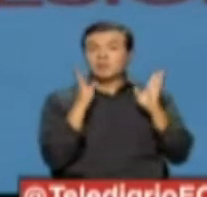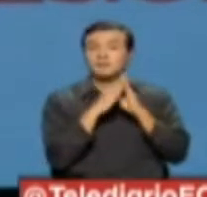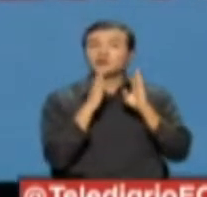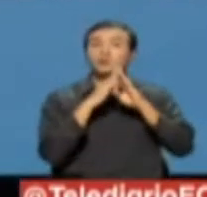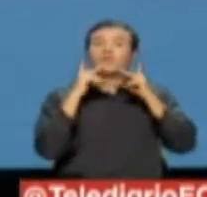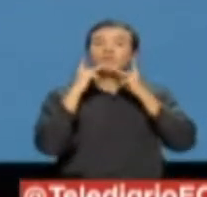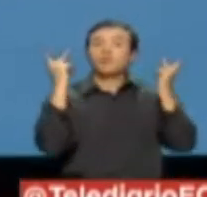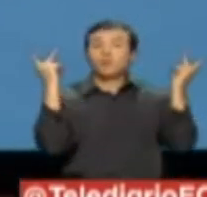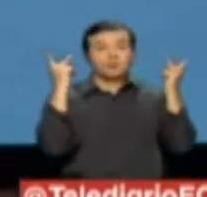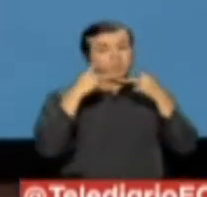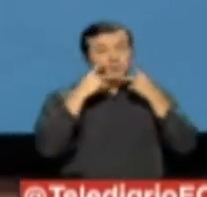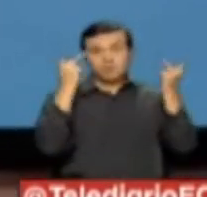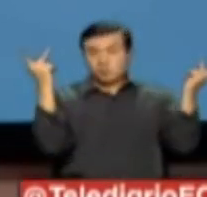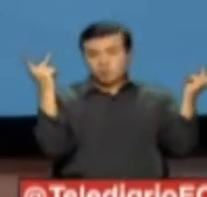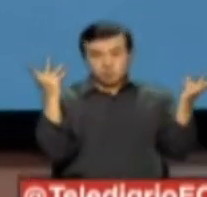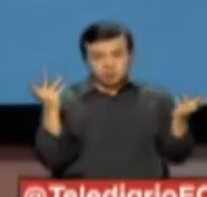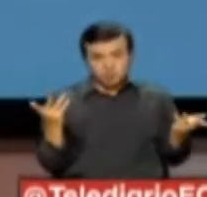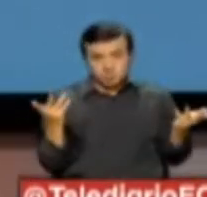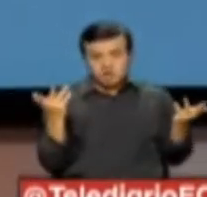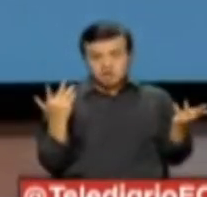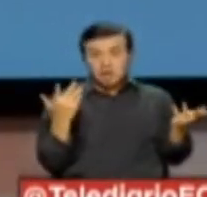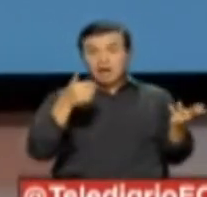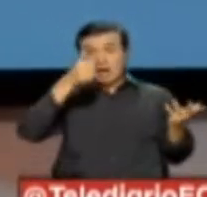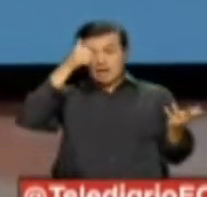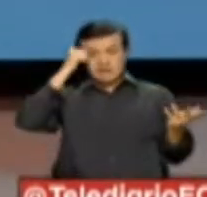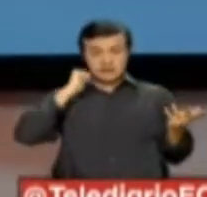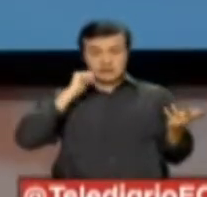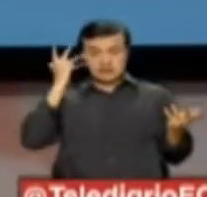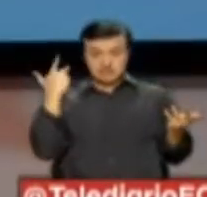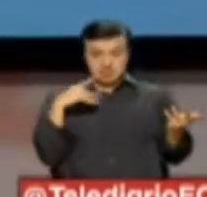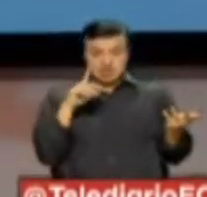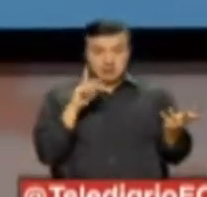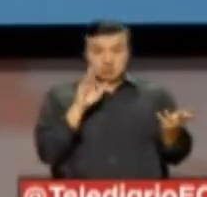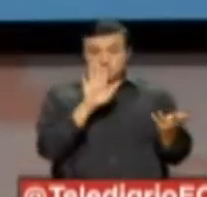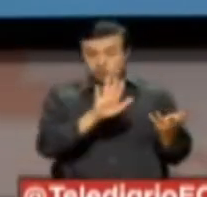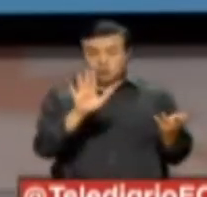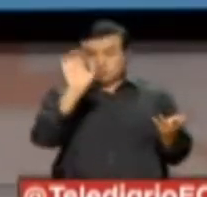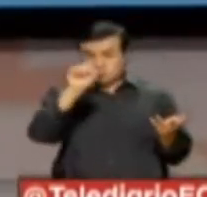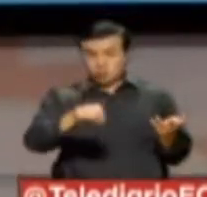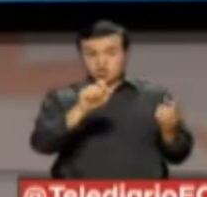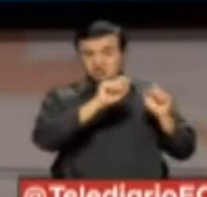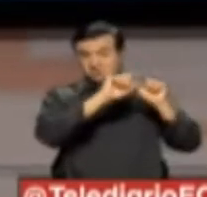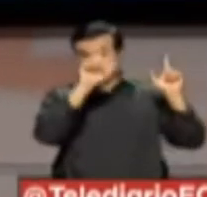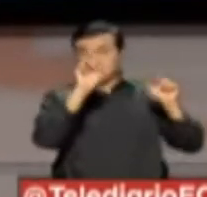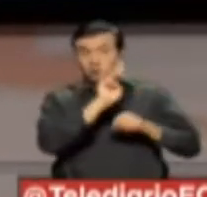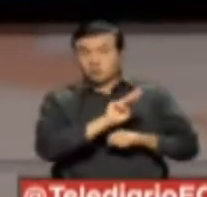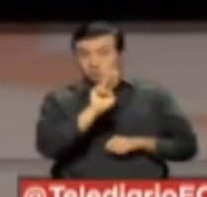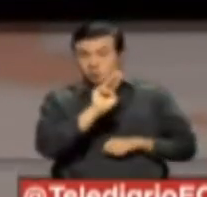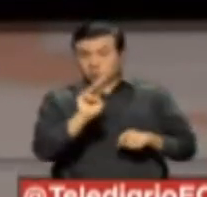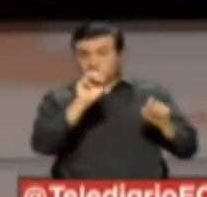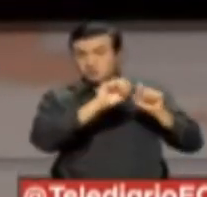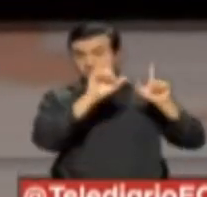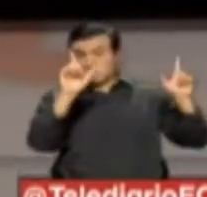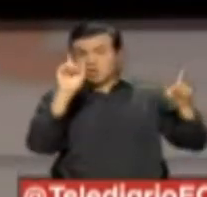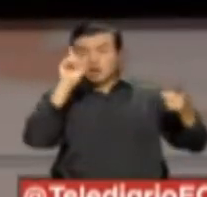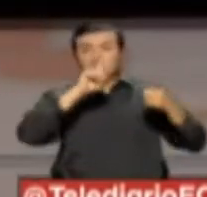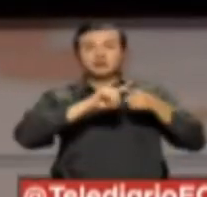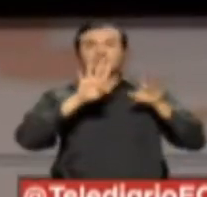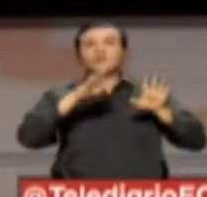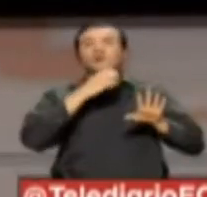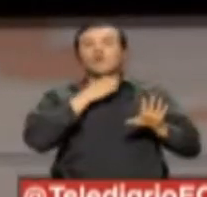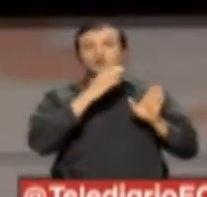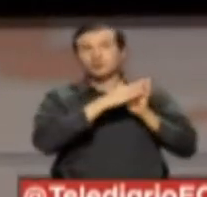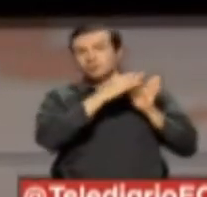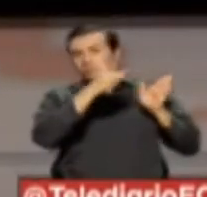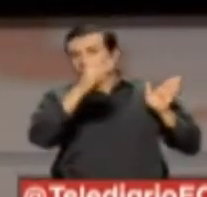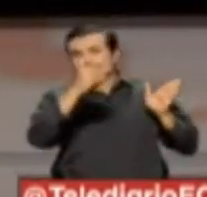público abierto a partir del día de ayer justamente ya está disponible este espacio hasta el 9 de agosto en este